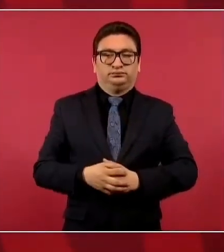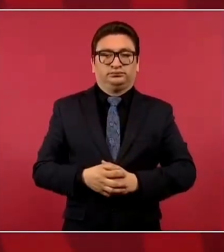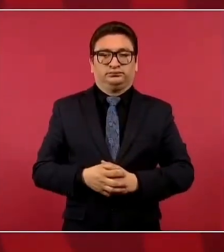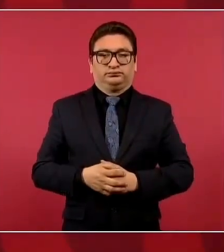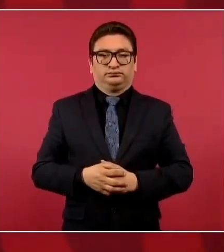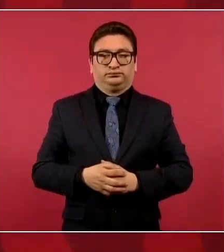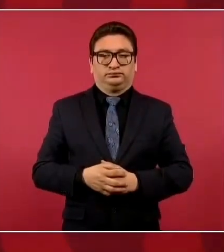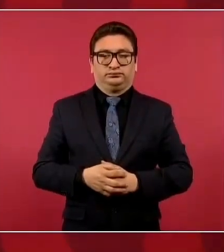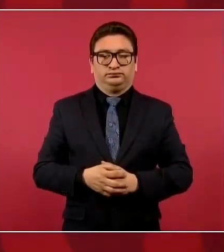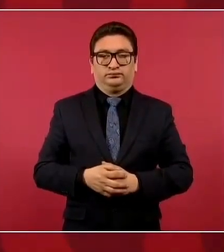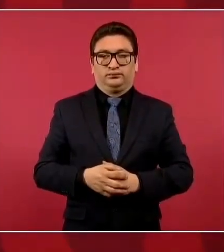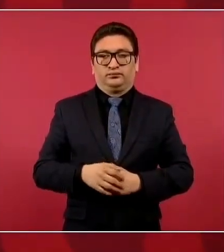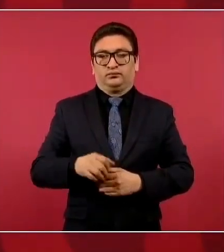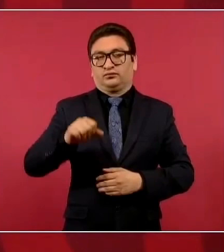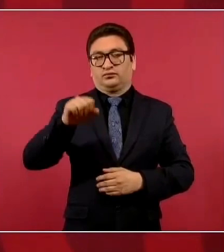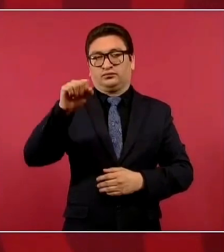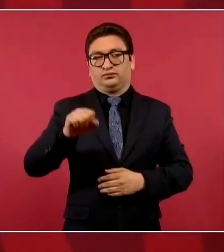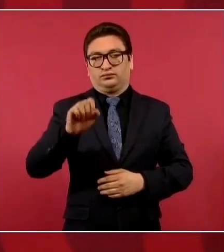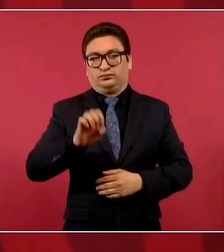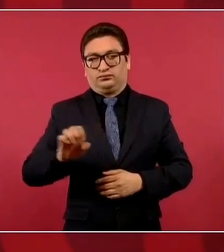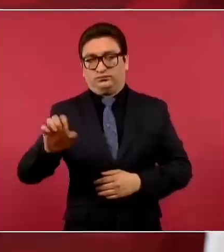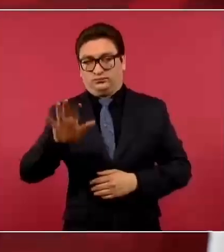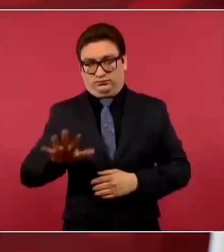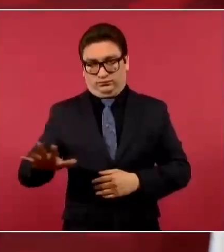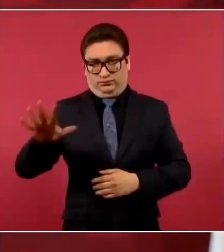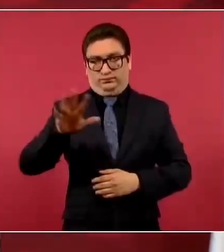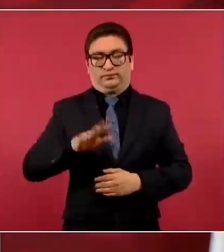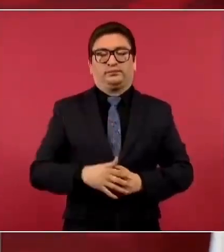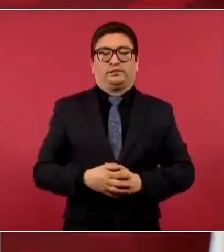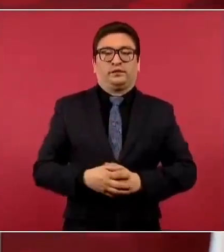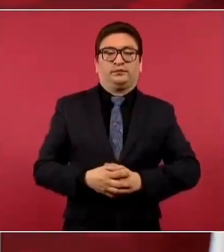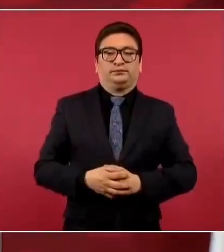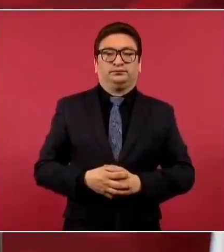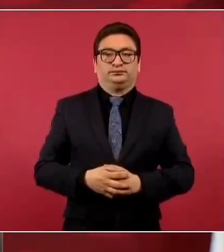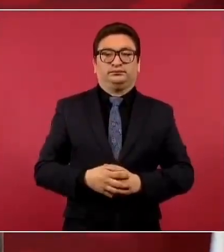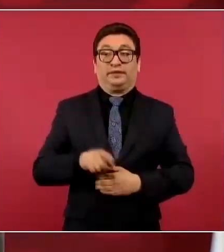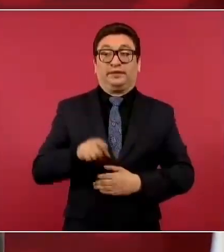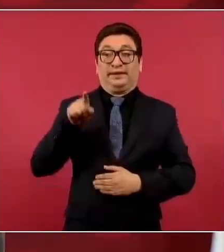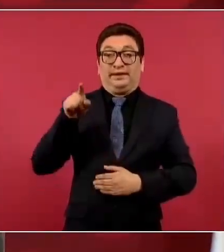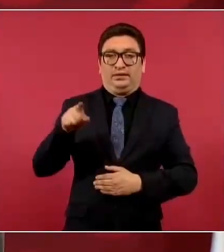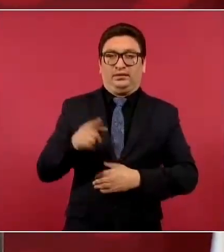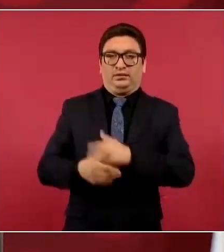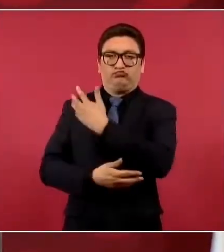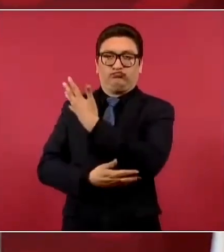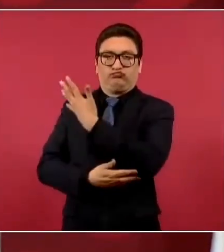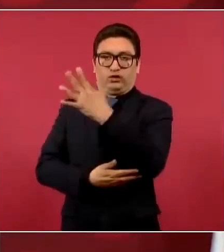del sureste, donde hay tala